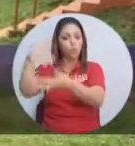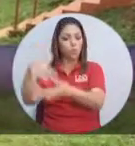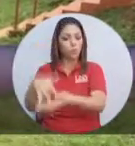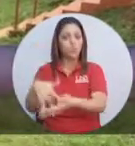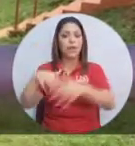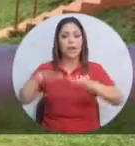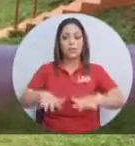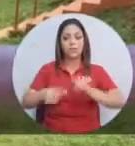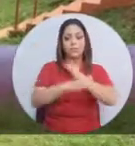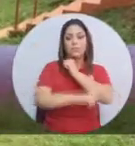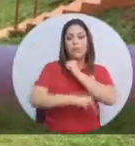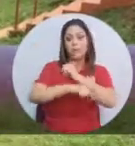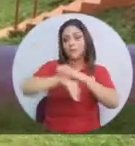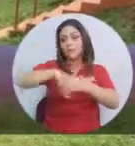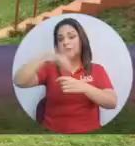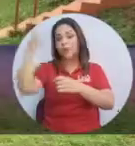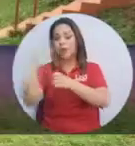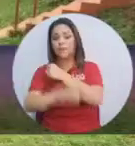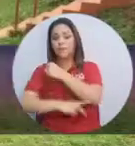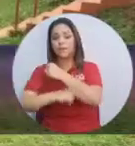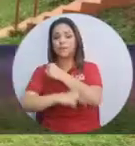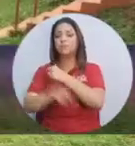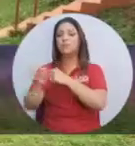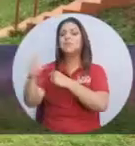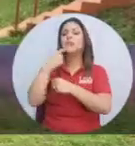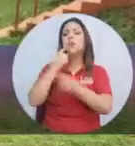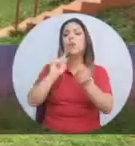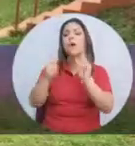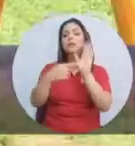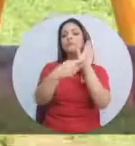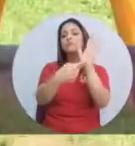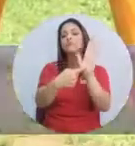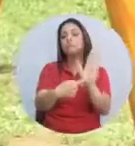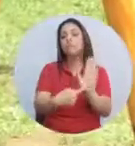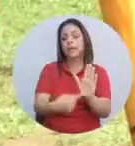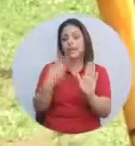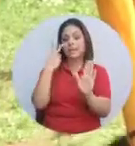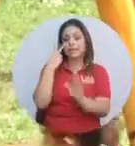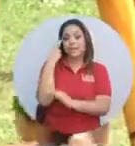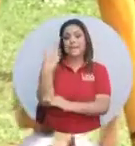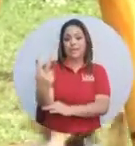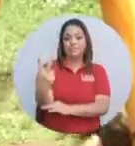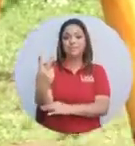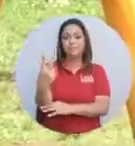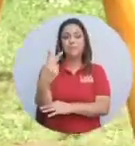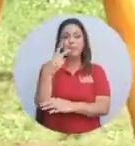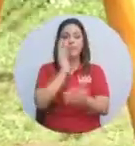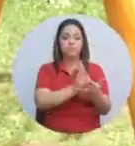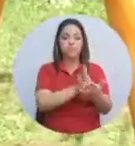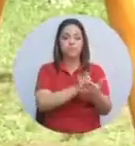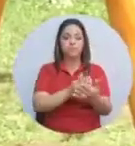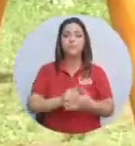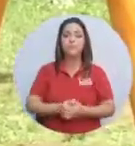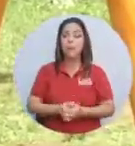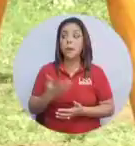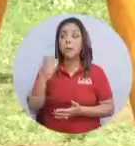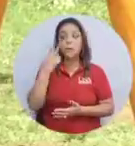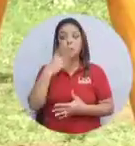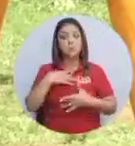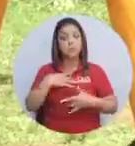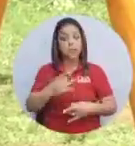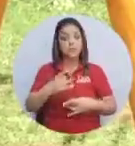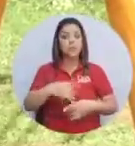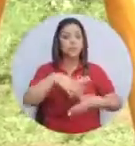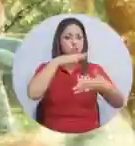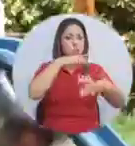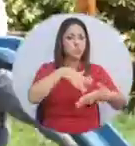del país, que usted pueda decir, bueno, lo más común es que se manifieste de esta y esta y esta forma. Es interesante porque tanto los estudios